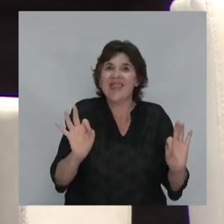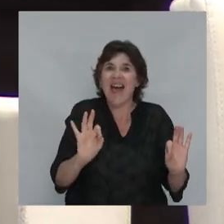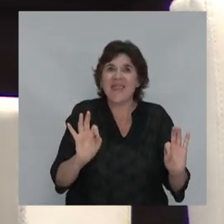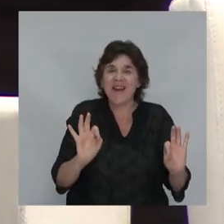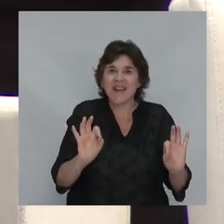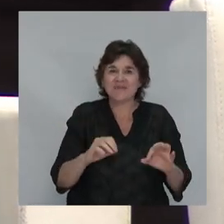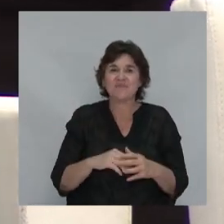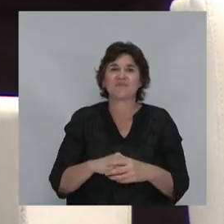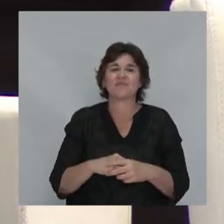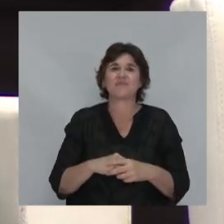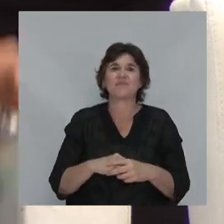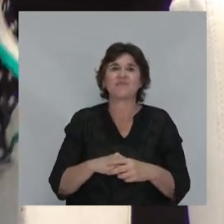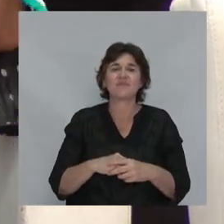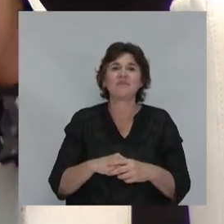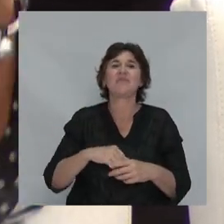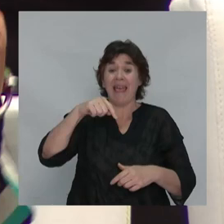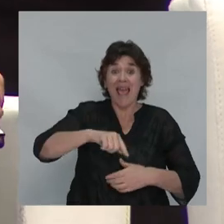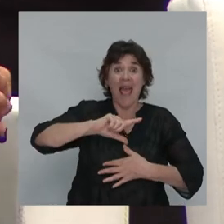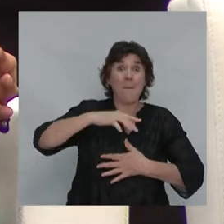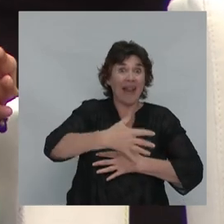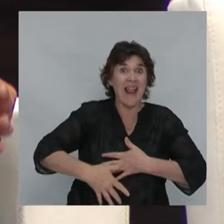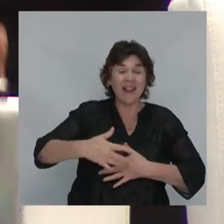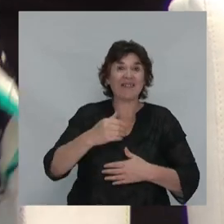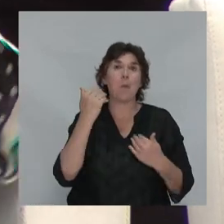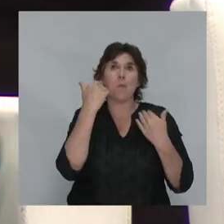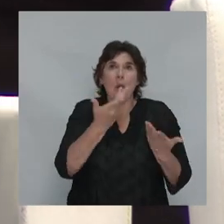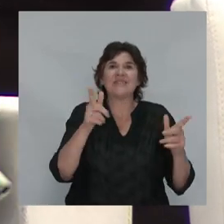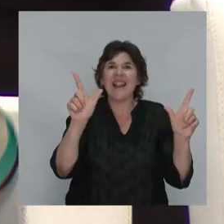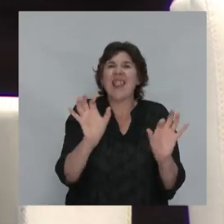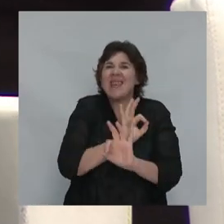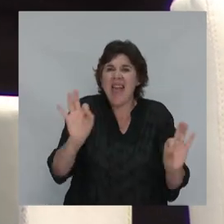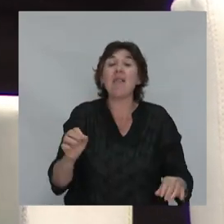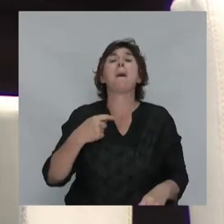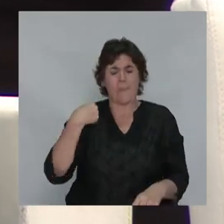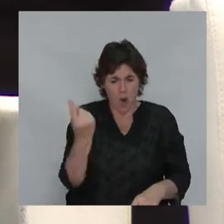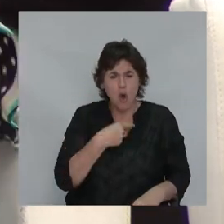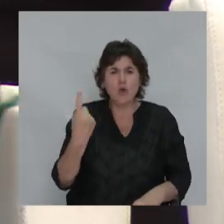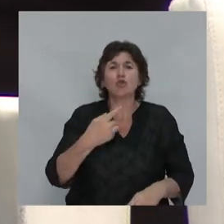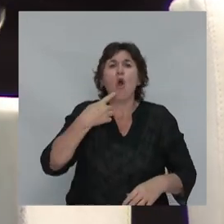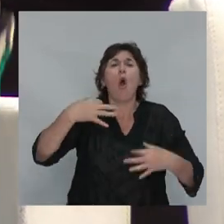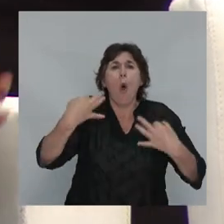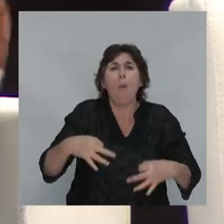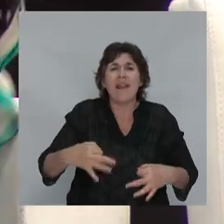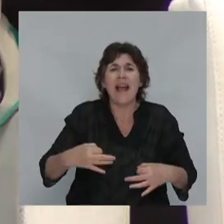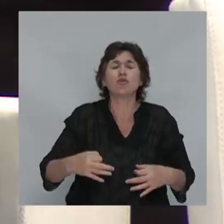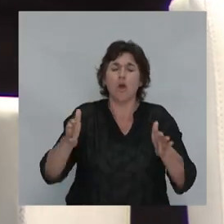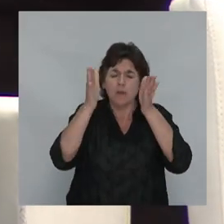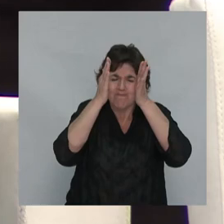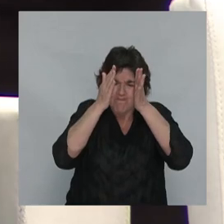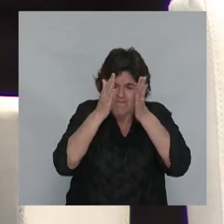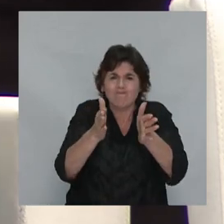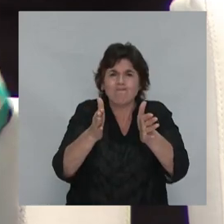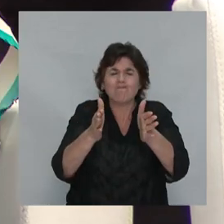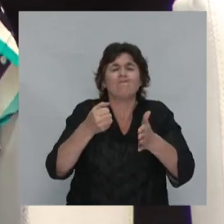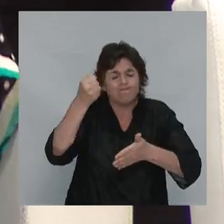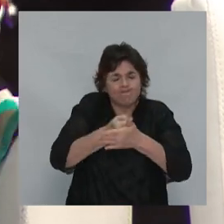nuestros países en América Latina. Y que tenemos la obligación y el compromiso